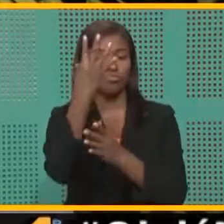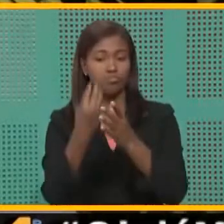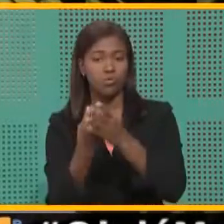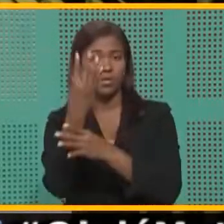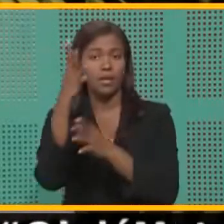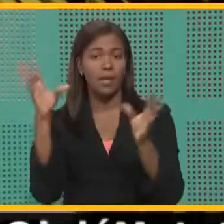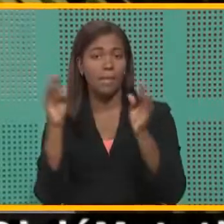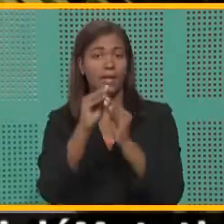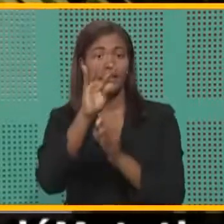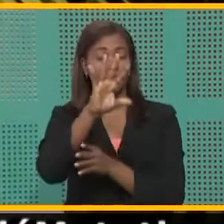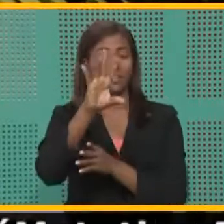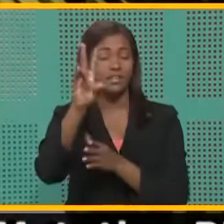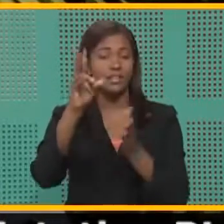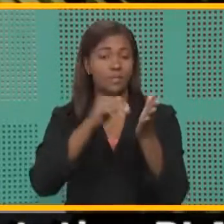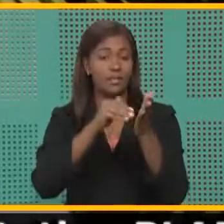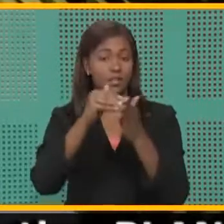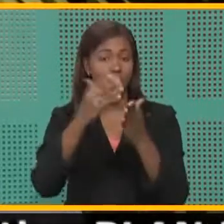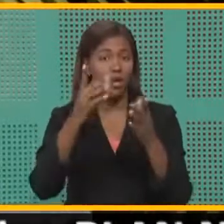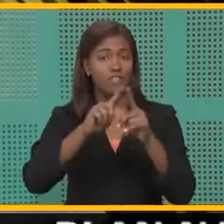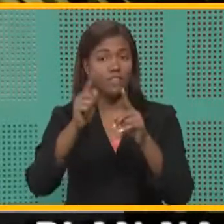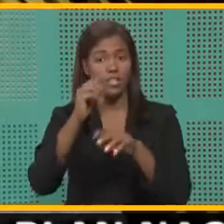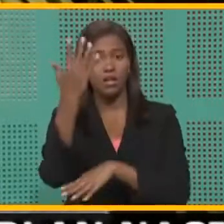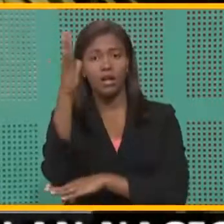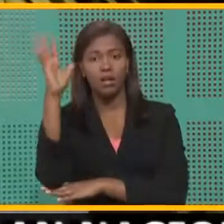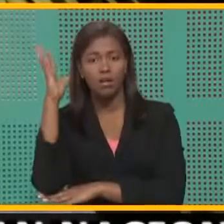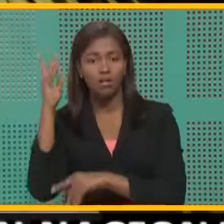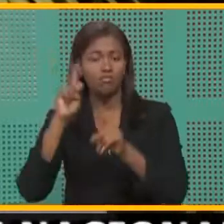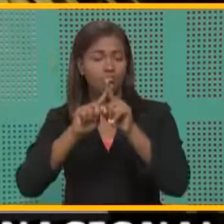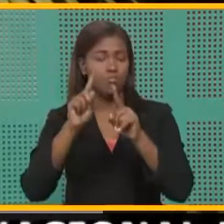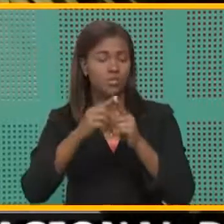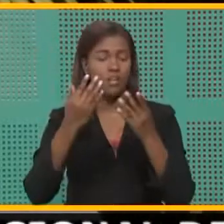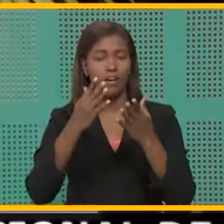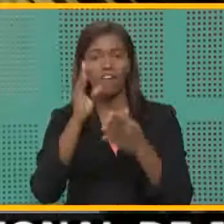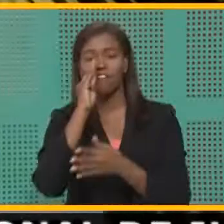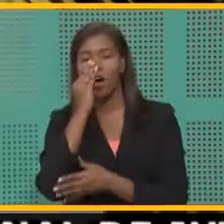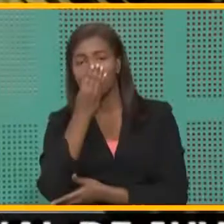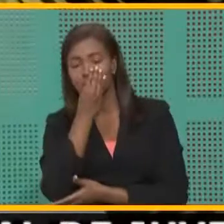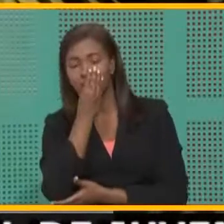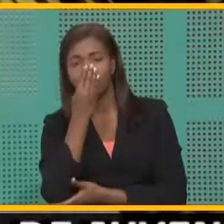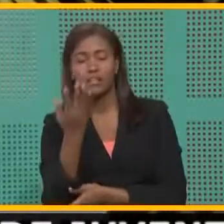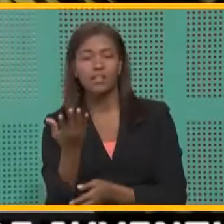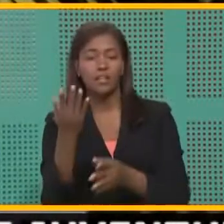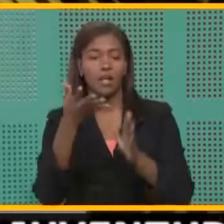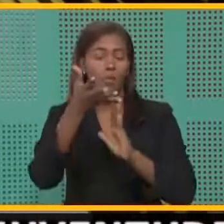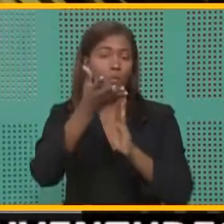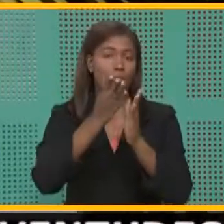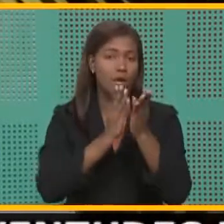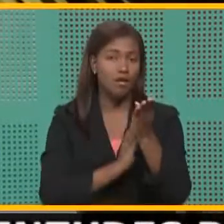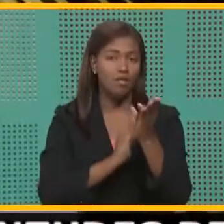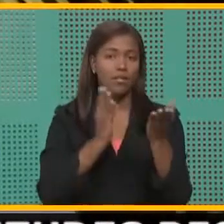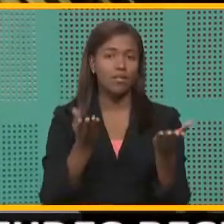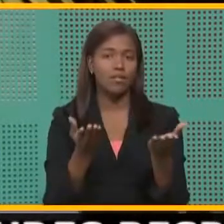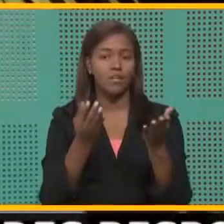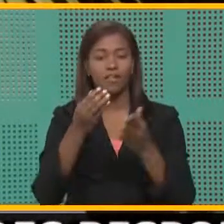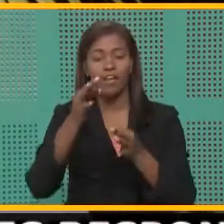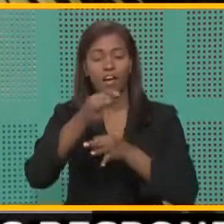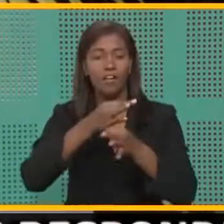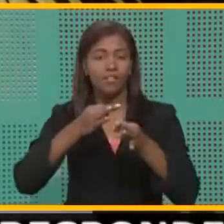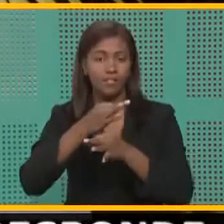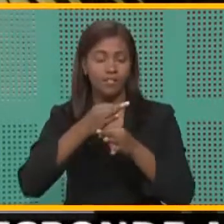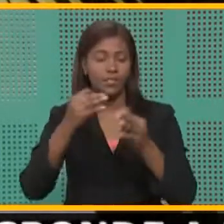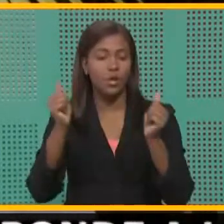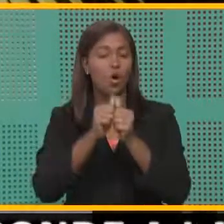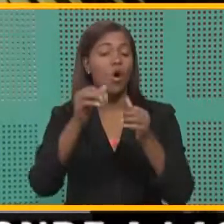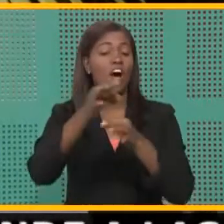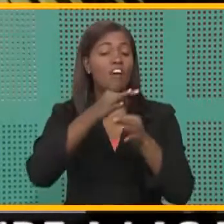57 millones de plantas entre especies forestales, aguacate, café. Con